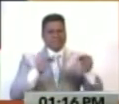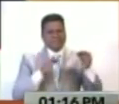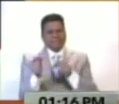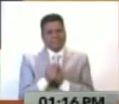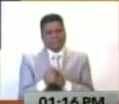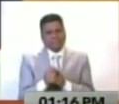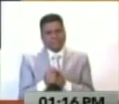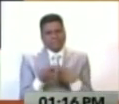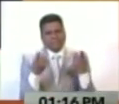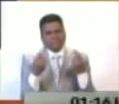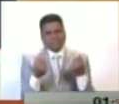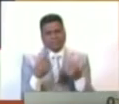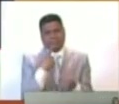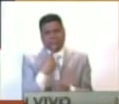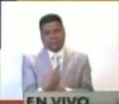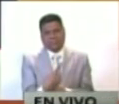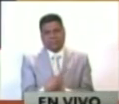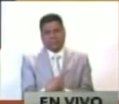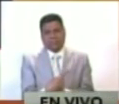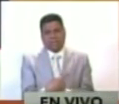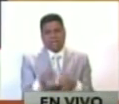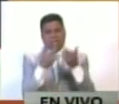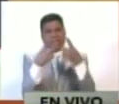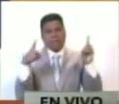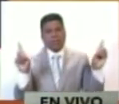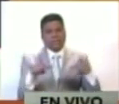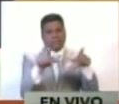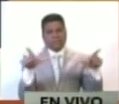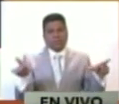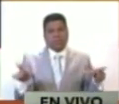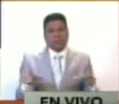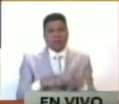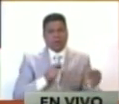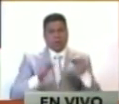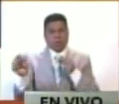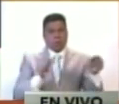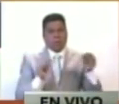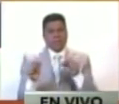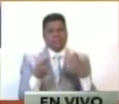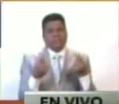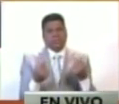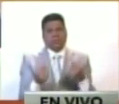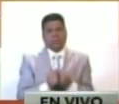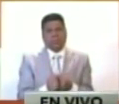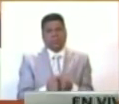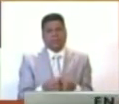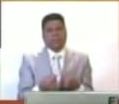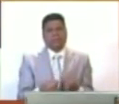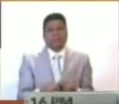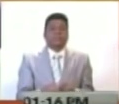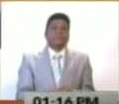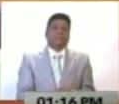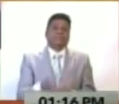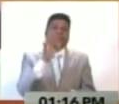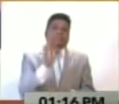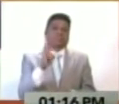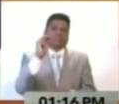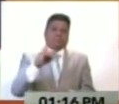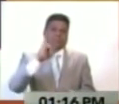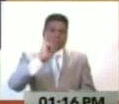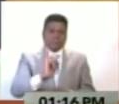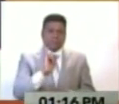hablando, democratizar los espacios de gobernanza económica financiera, el Fondo Monetario Internacional, el Banco